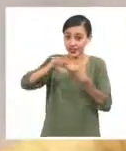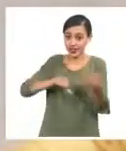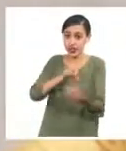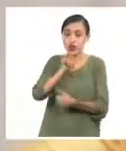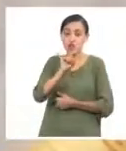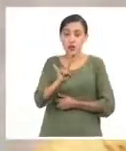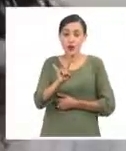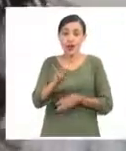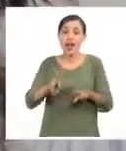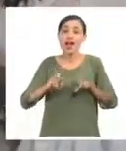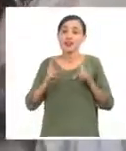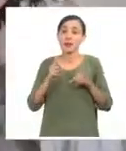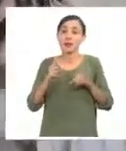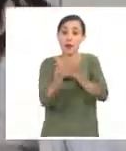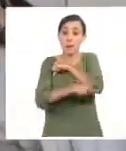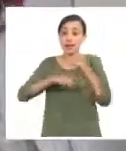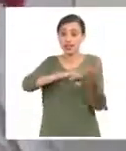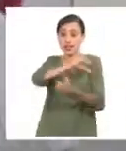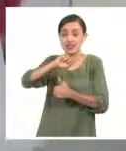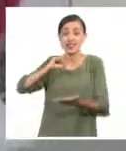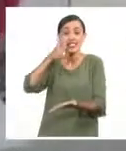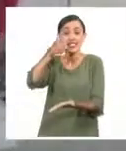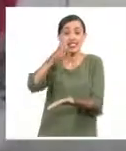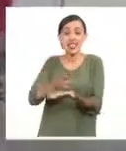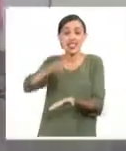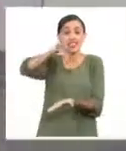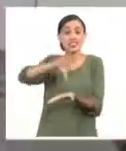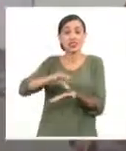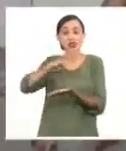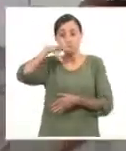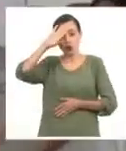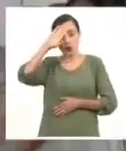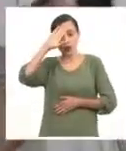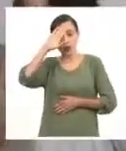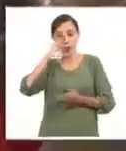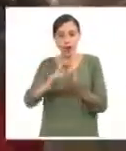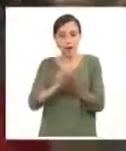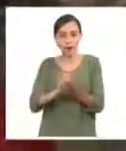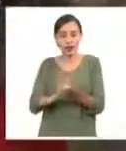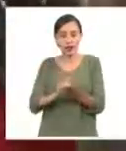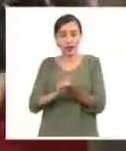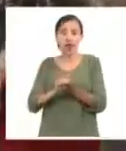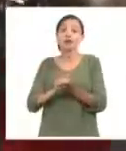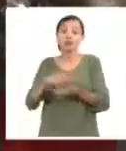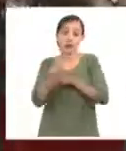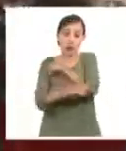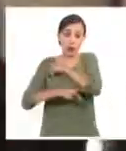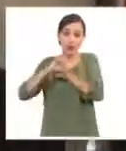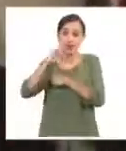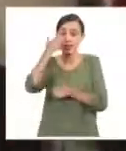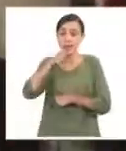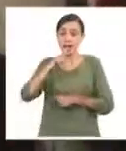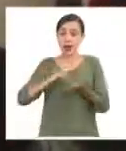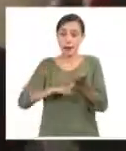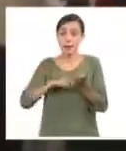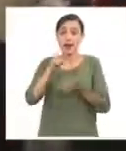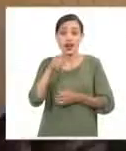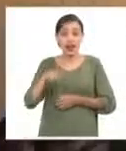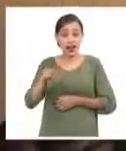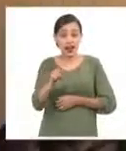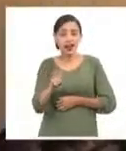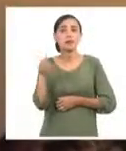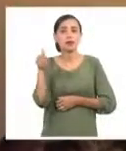de los Pueblos del Caribe, con sede en el Instituto Cubano de Amistad con los Pueblos, ICAP, institución que este año será la casa de